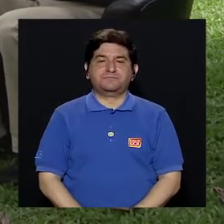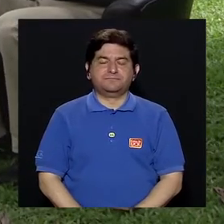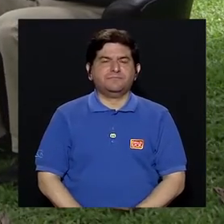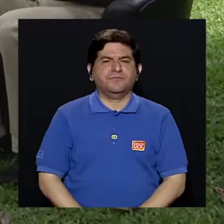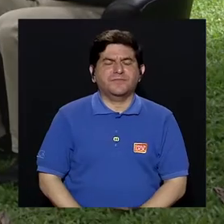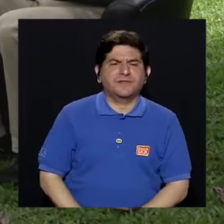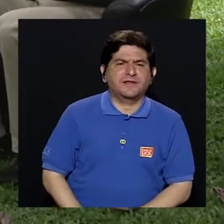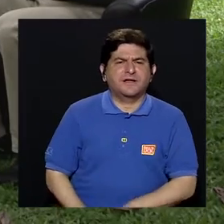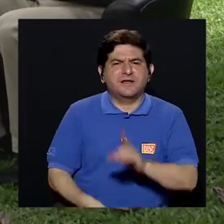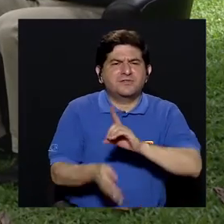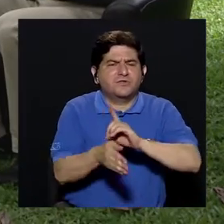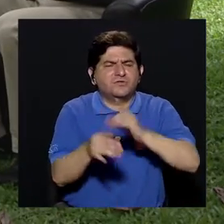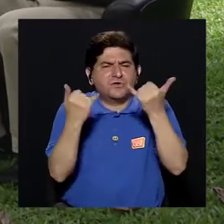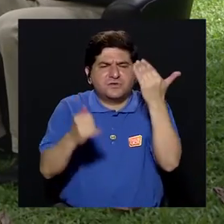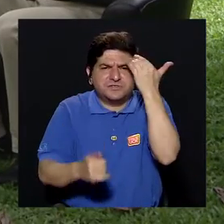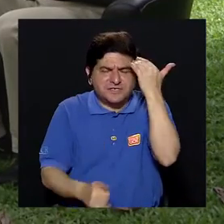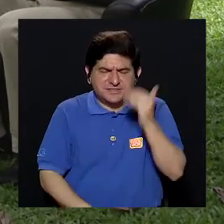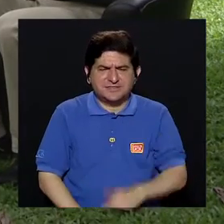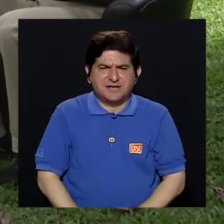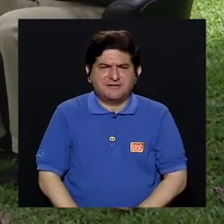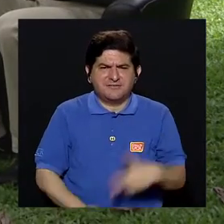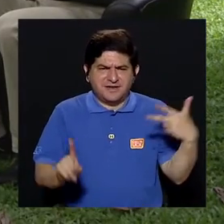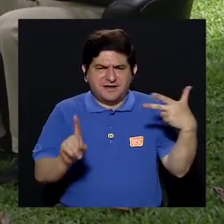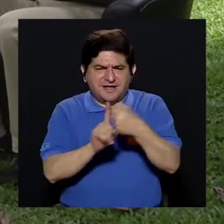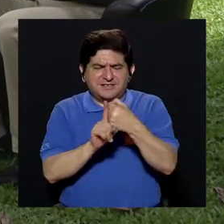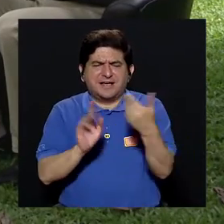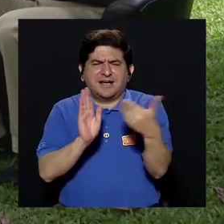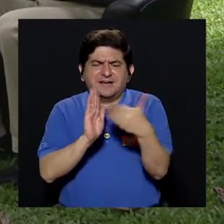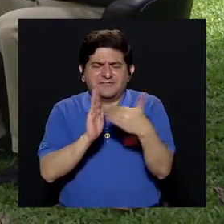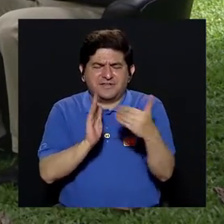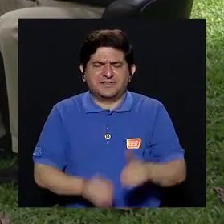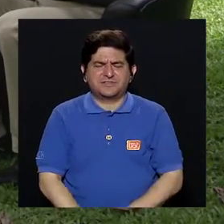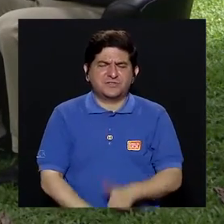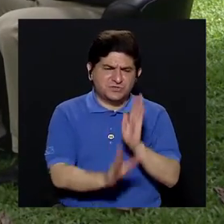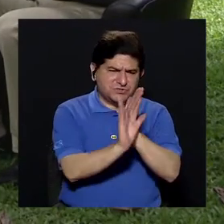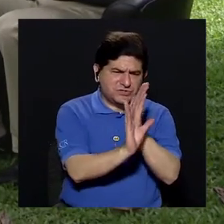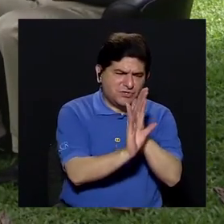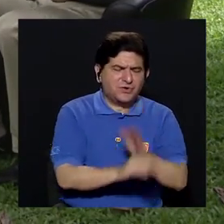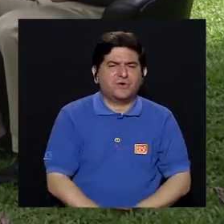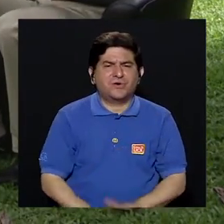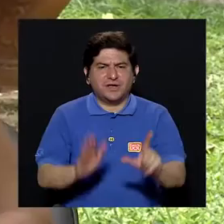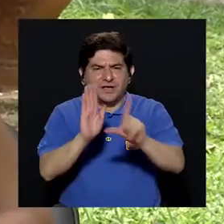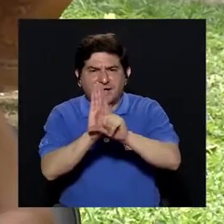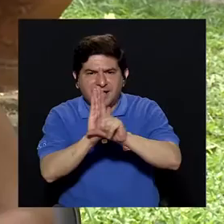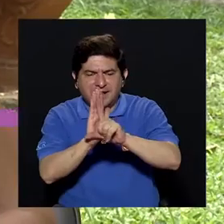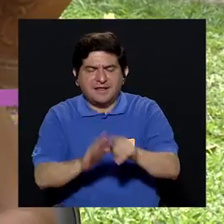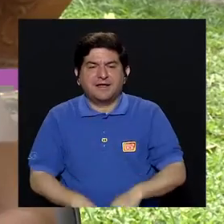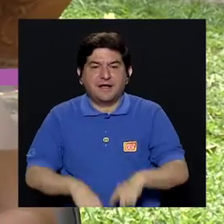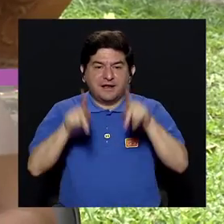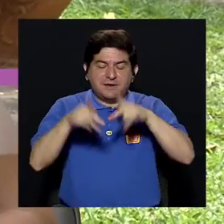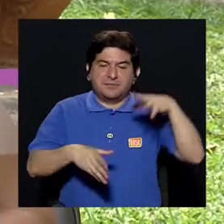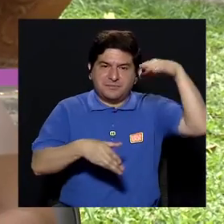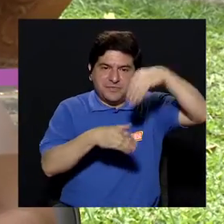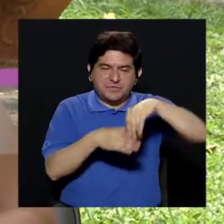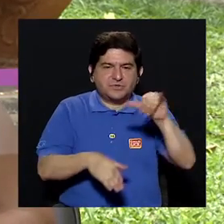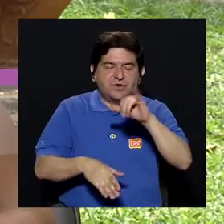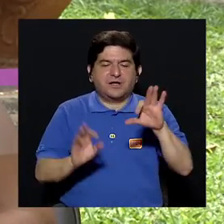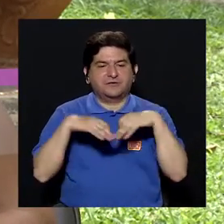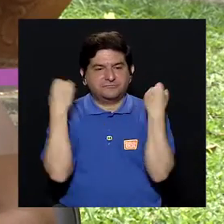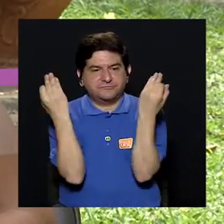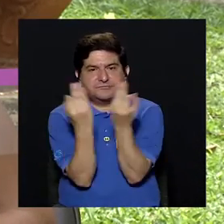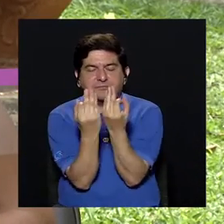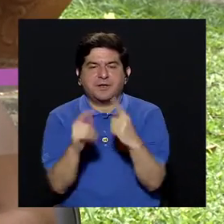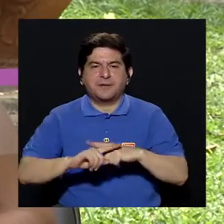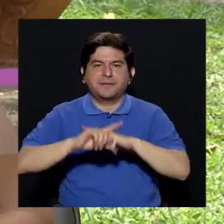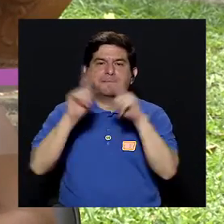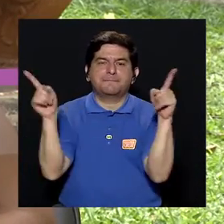los accidentes de tránsito ya sabemos que tienen sus consecuencias psicológicas, sus consecuencias legales, tanto para la persona involucrada como para su